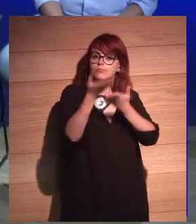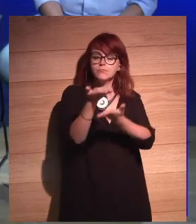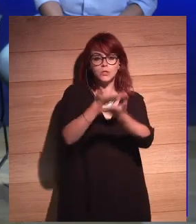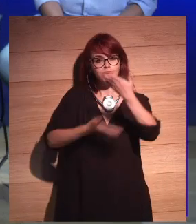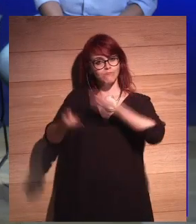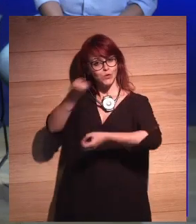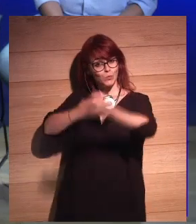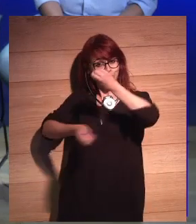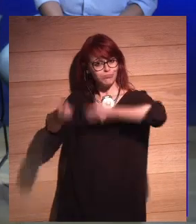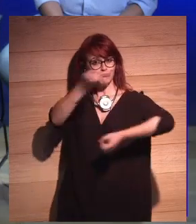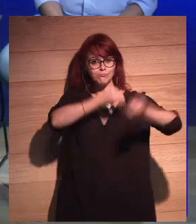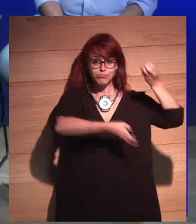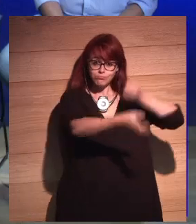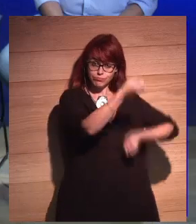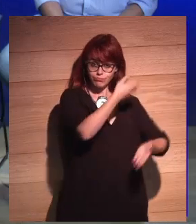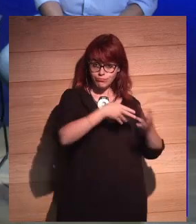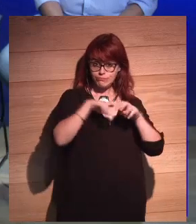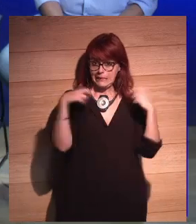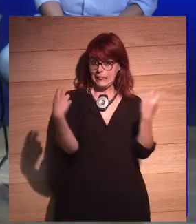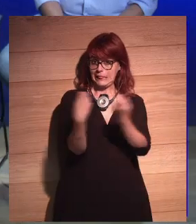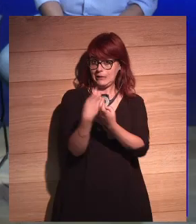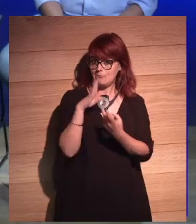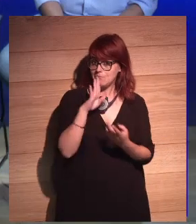ellos mismos, ¿de acuerdo?